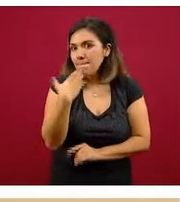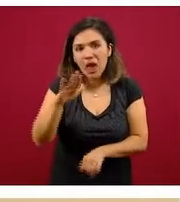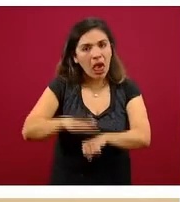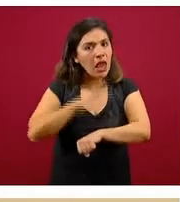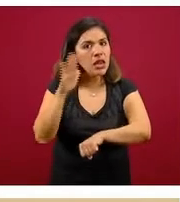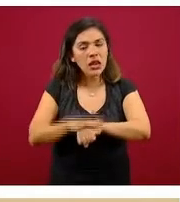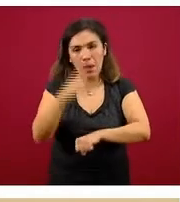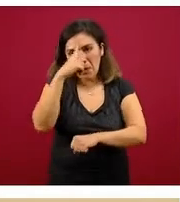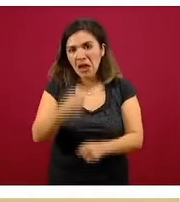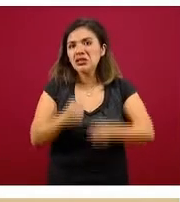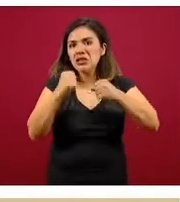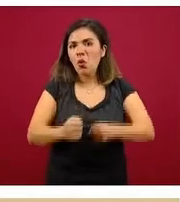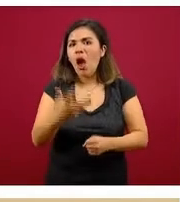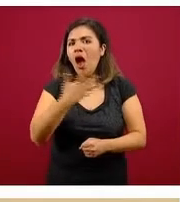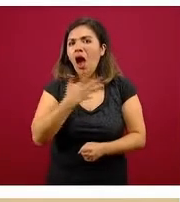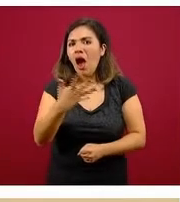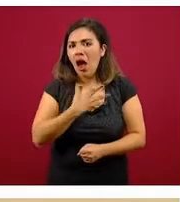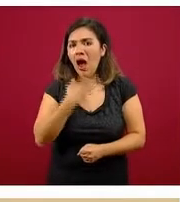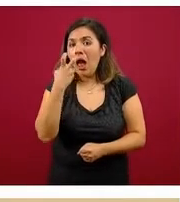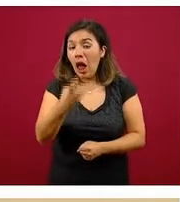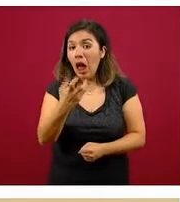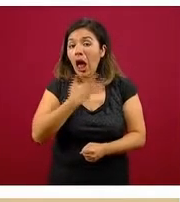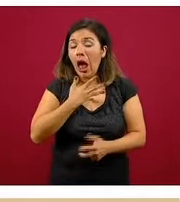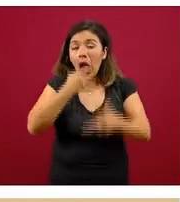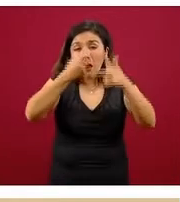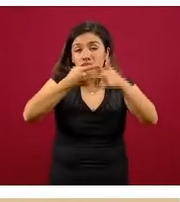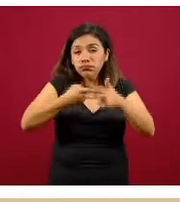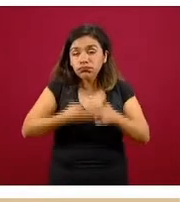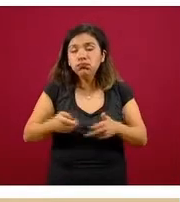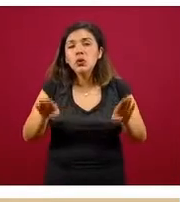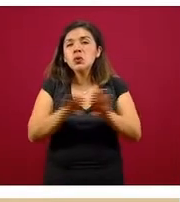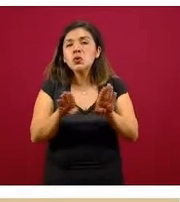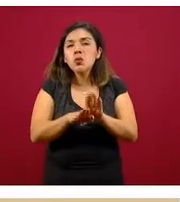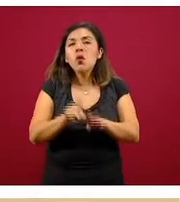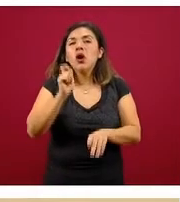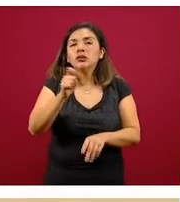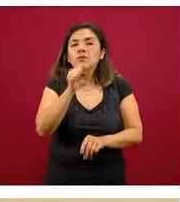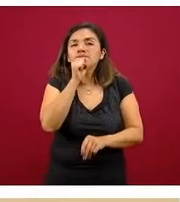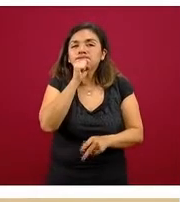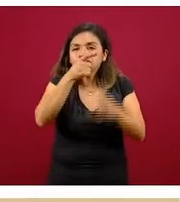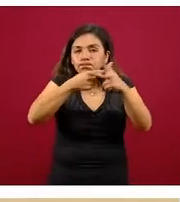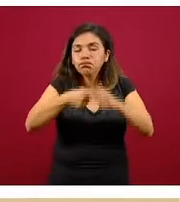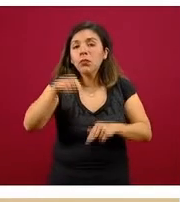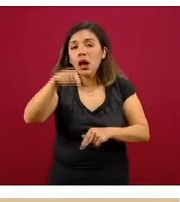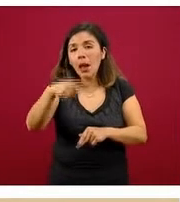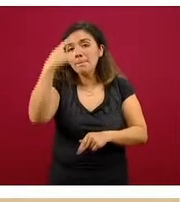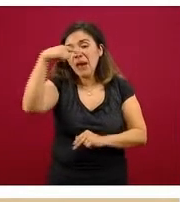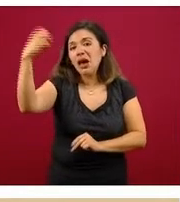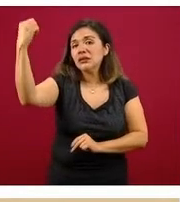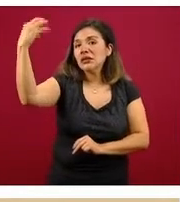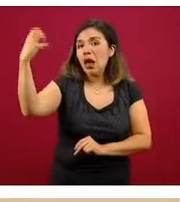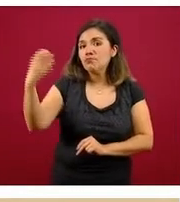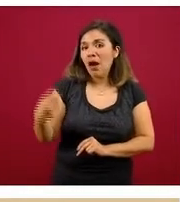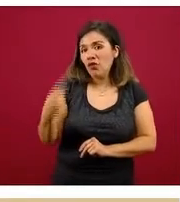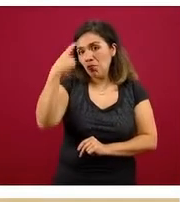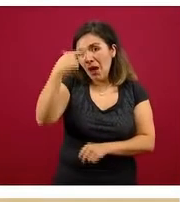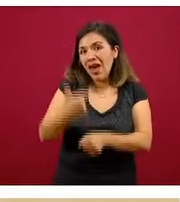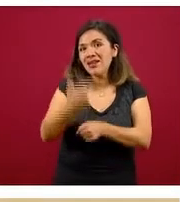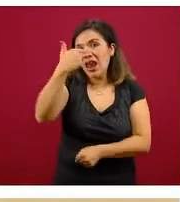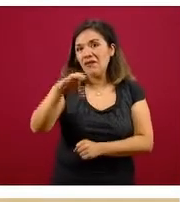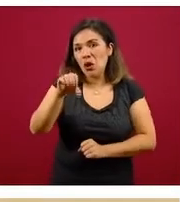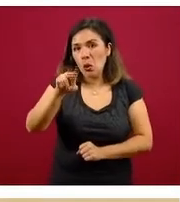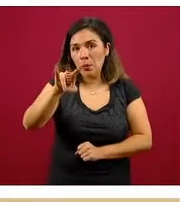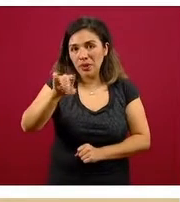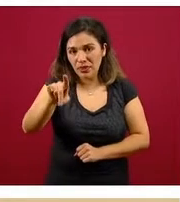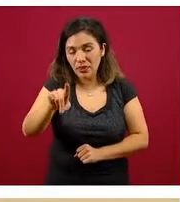nivel de seguridad que incluso se está midiendo como uno de los indicadores que integran el semáforo de riesgo